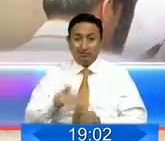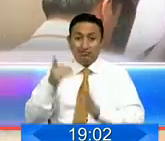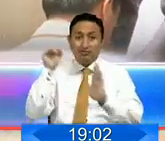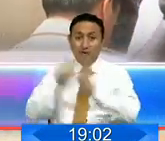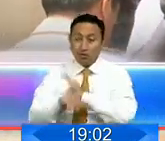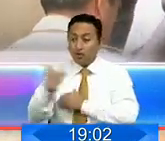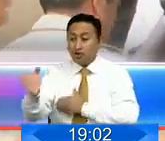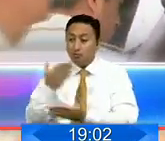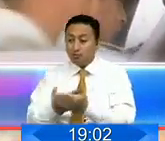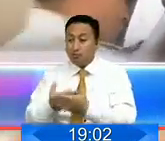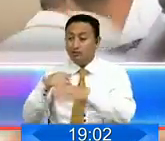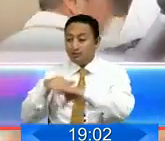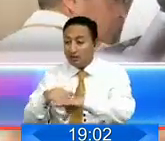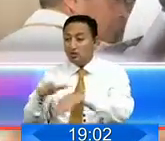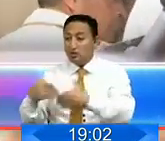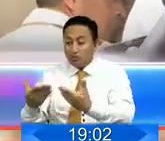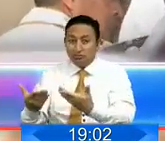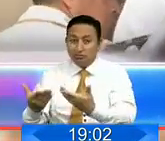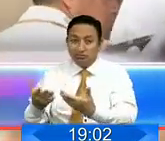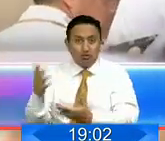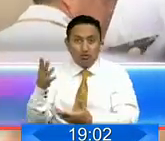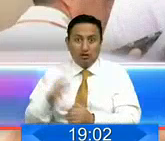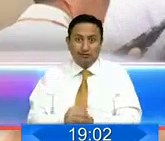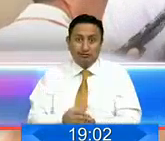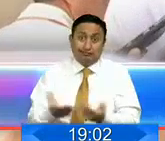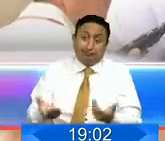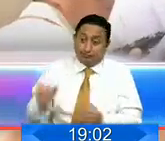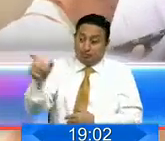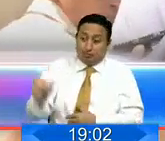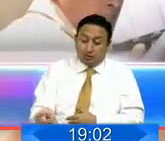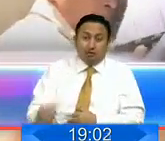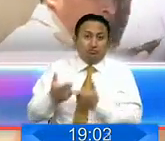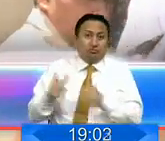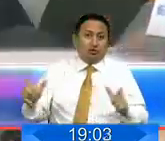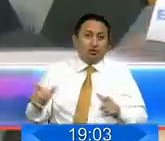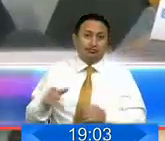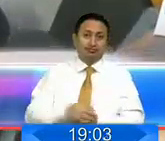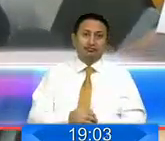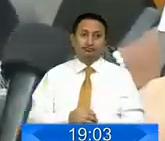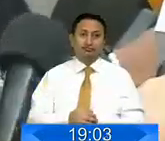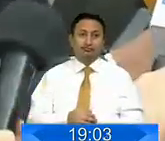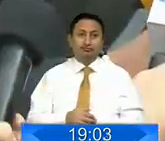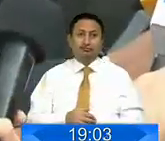un qué, cómo, cuándo y por qué, se entiende por sana lógica por qué es incorrecto.